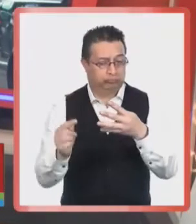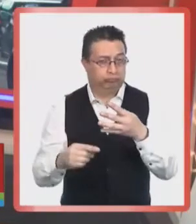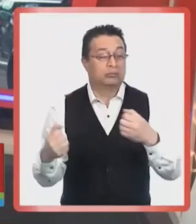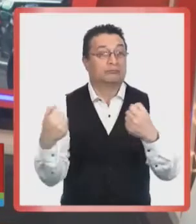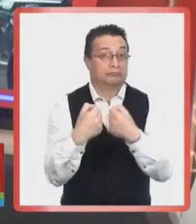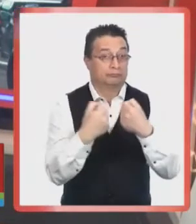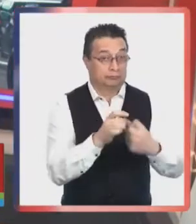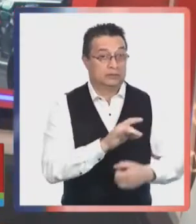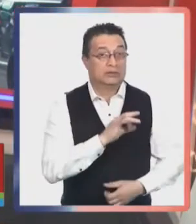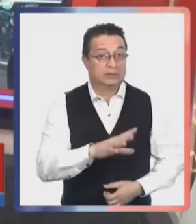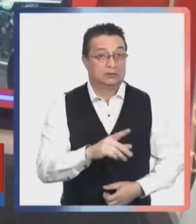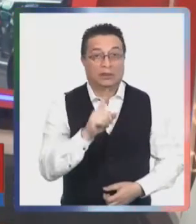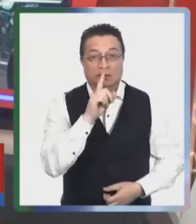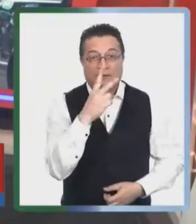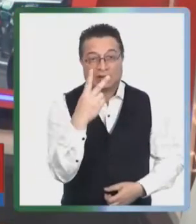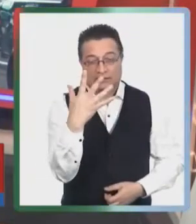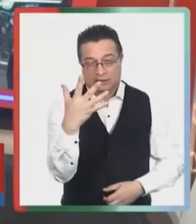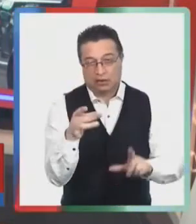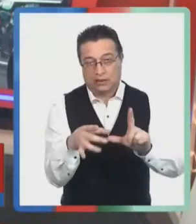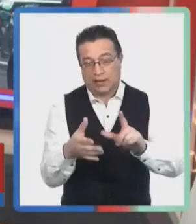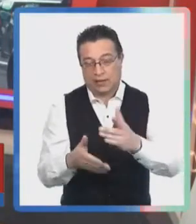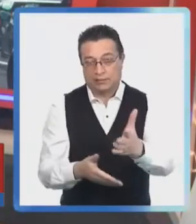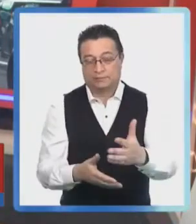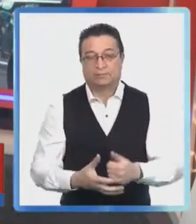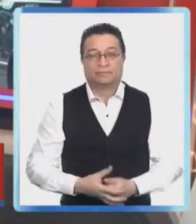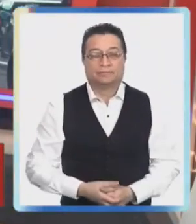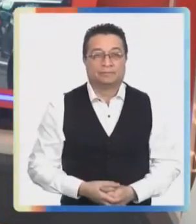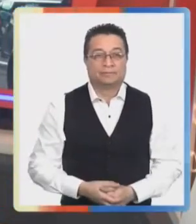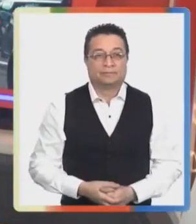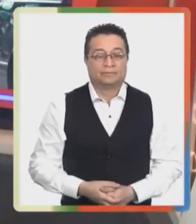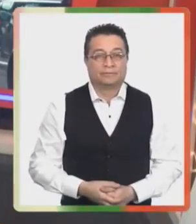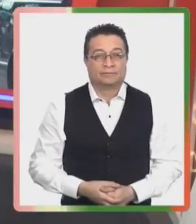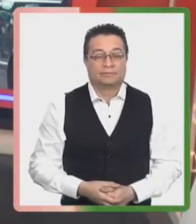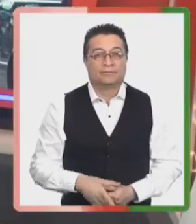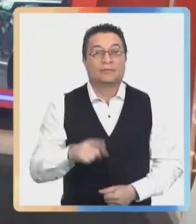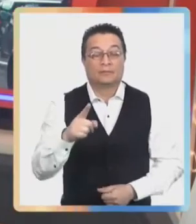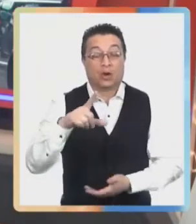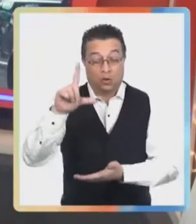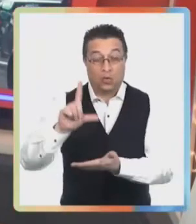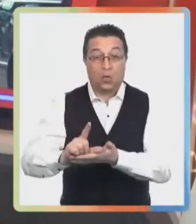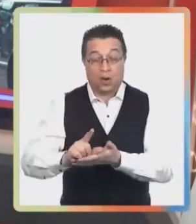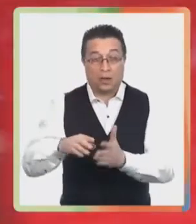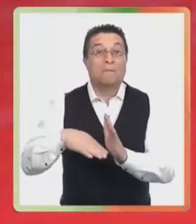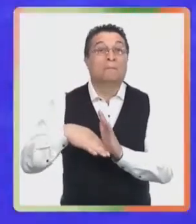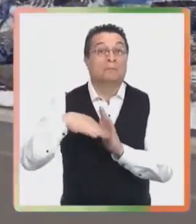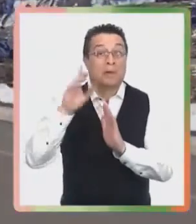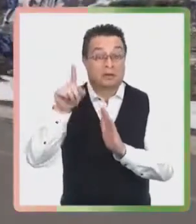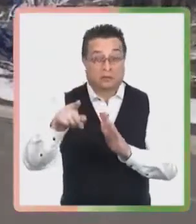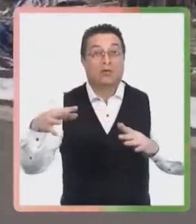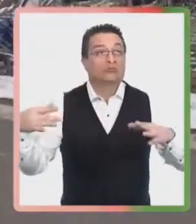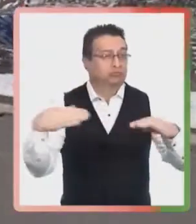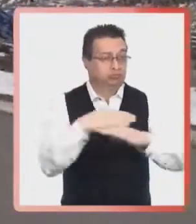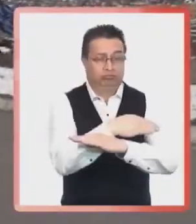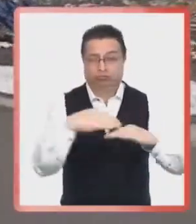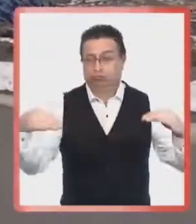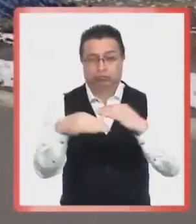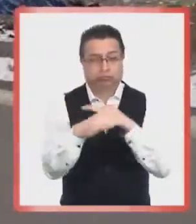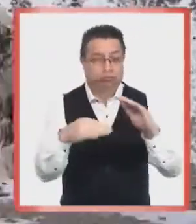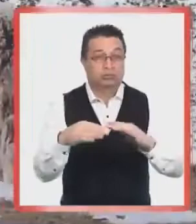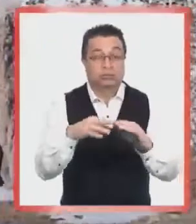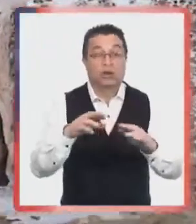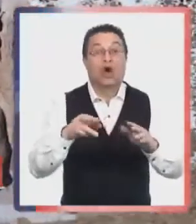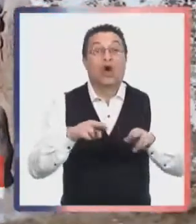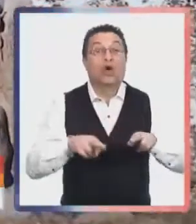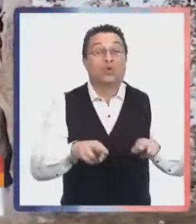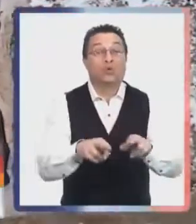de las regiones con mayor cantidad de accidentes del país. TV5 de Linares nos informa. Una de las zonas donde se